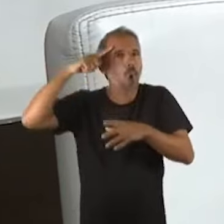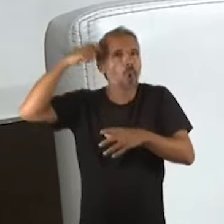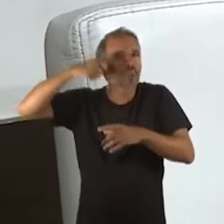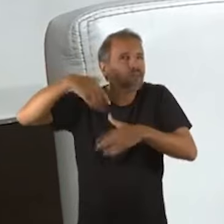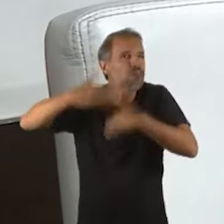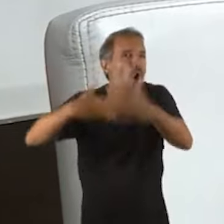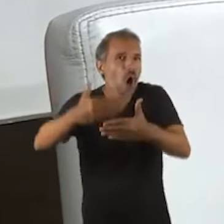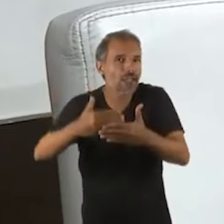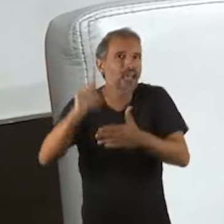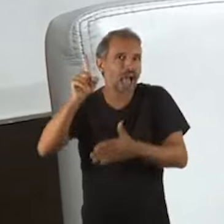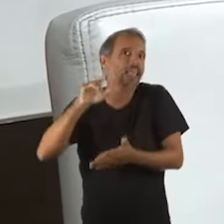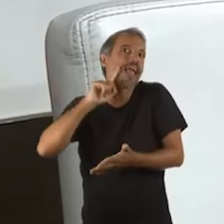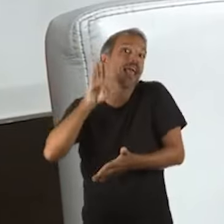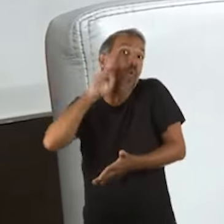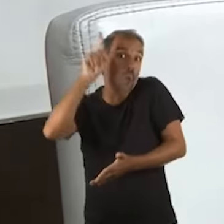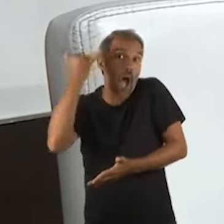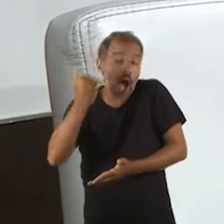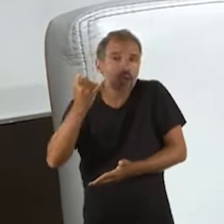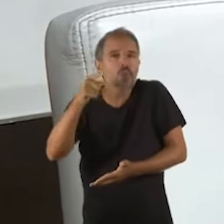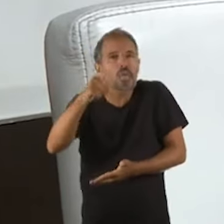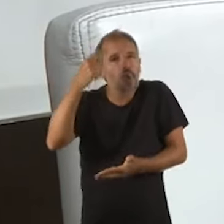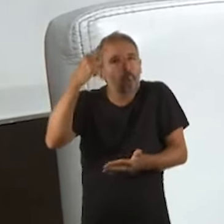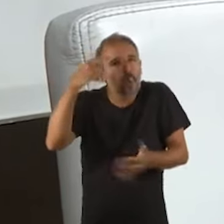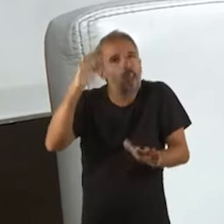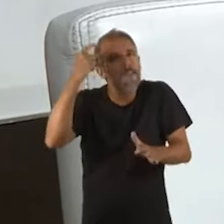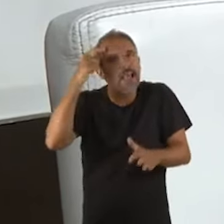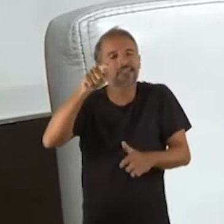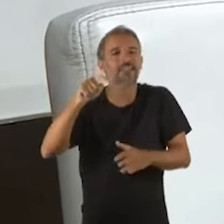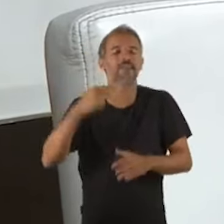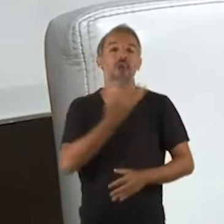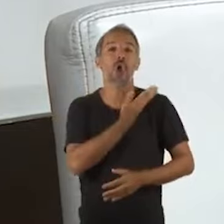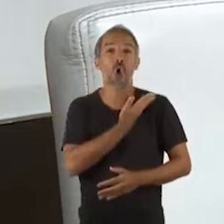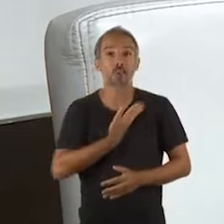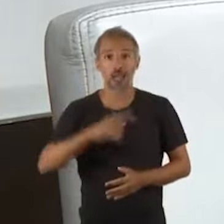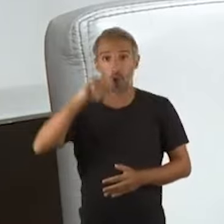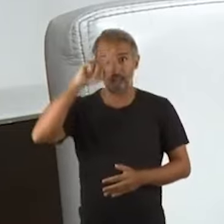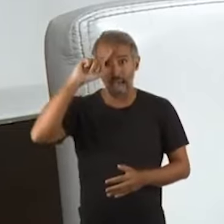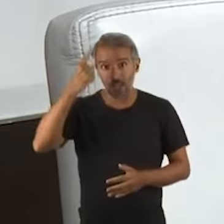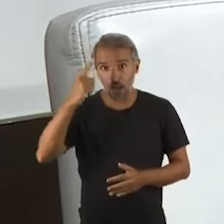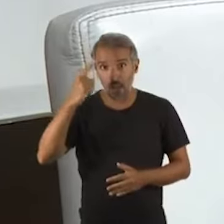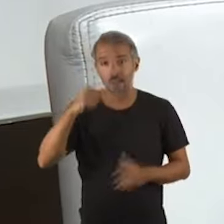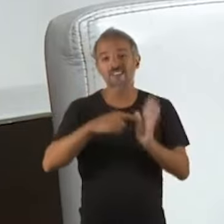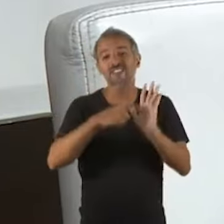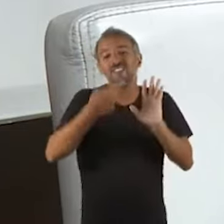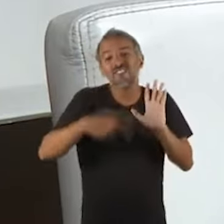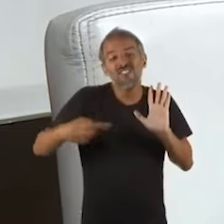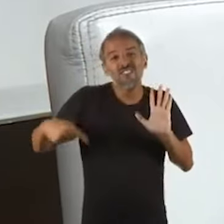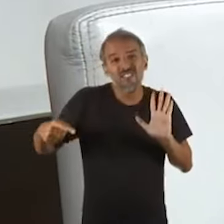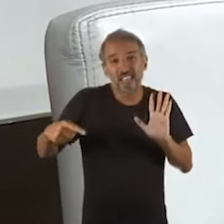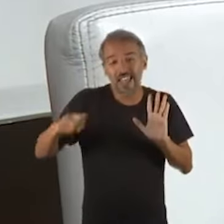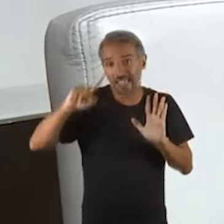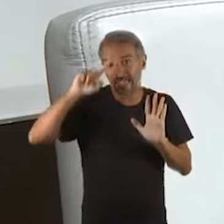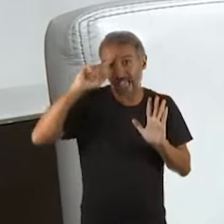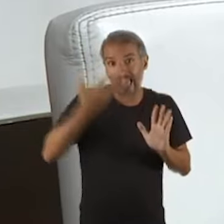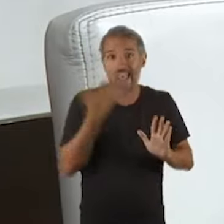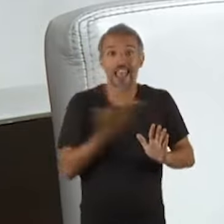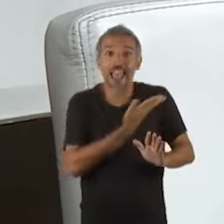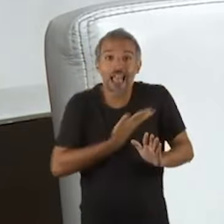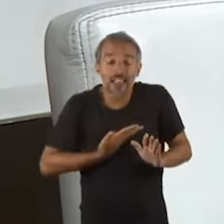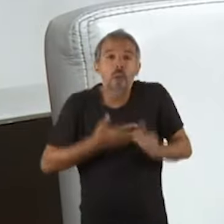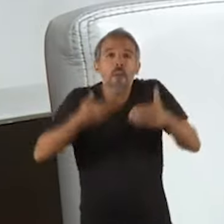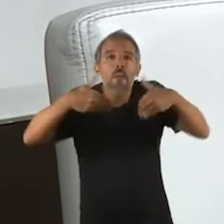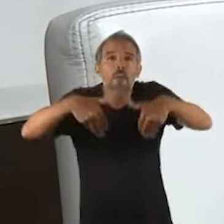adelante en los estos Unidos Cuáles considera el gobierno nacional aquellos bienes del estado que son pasibles a